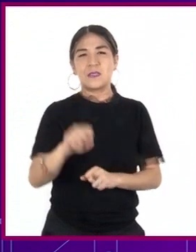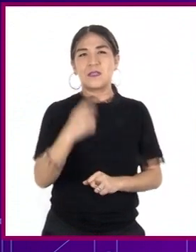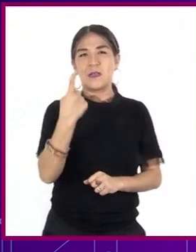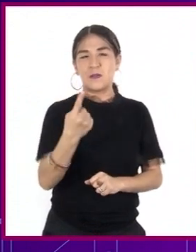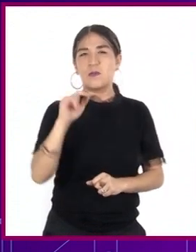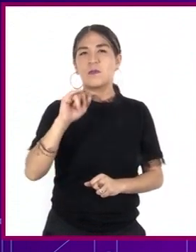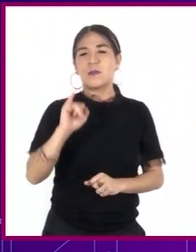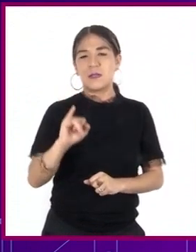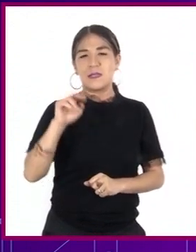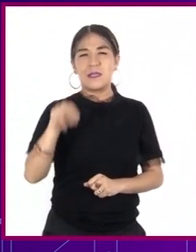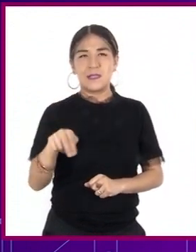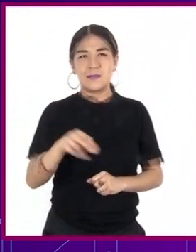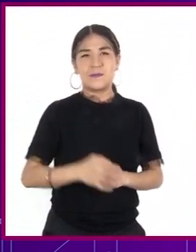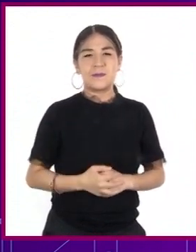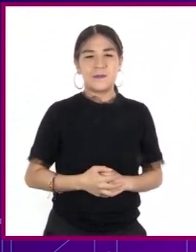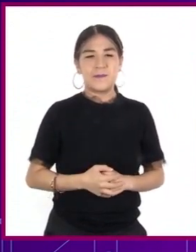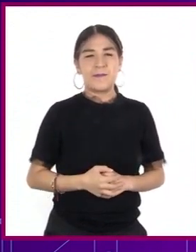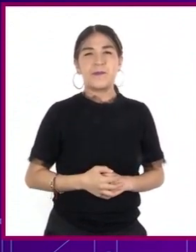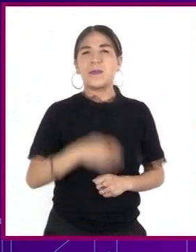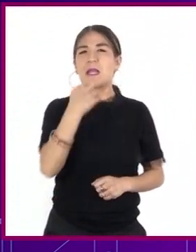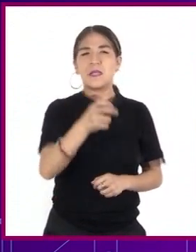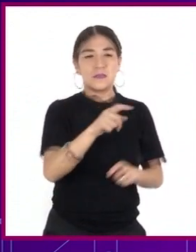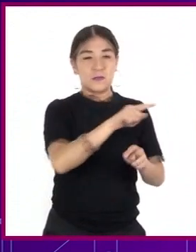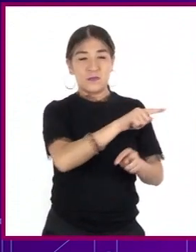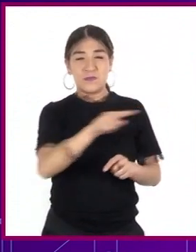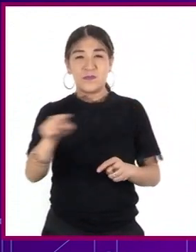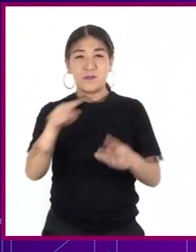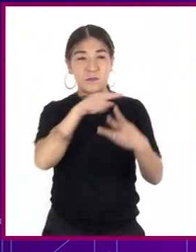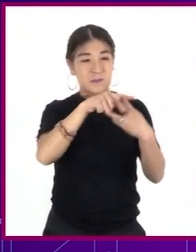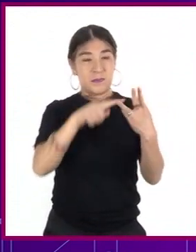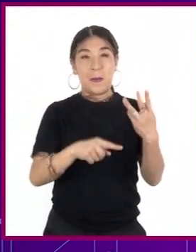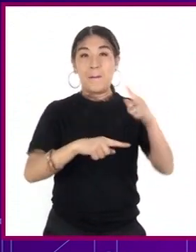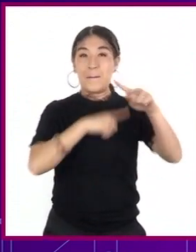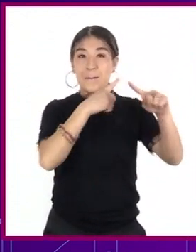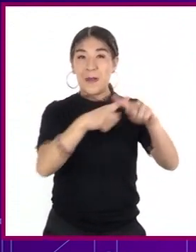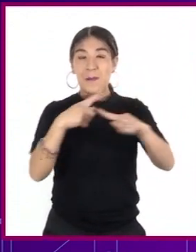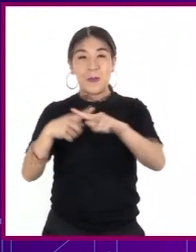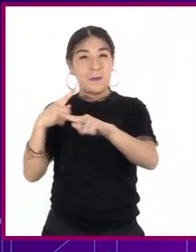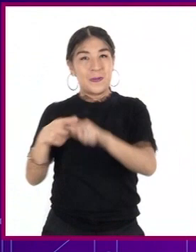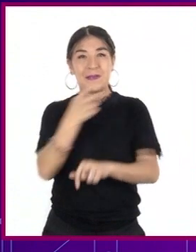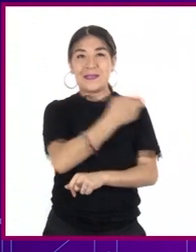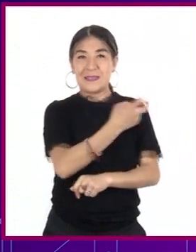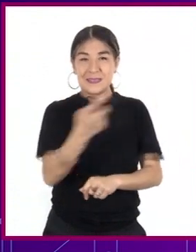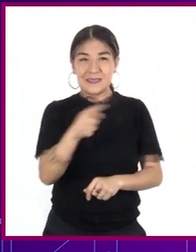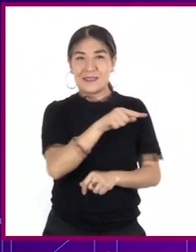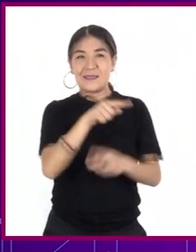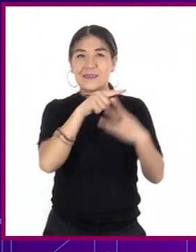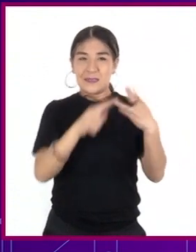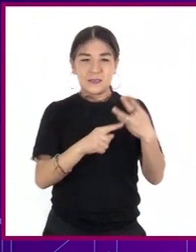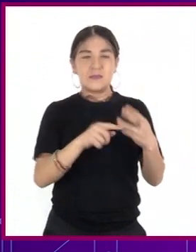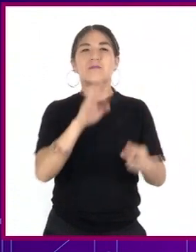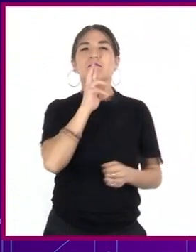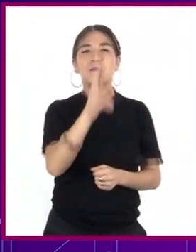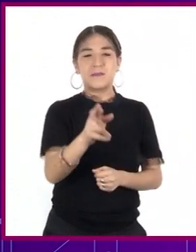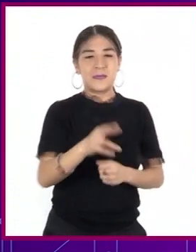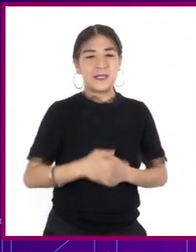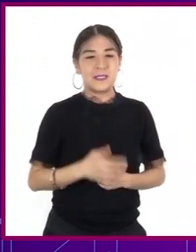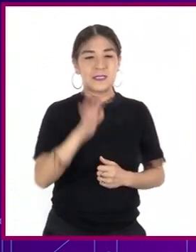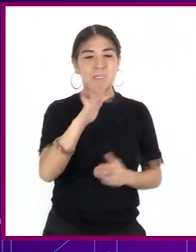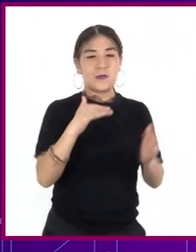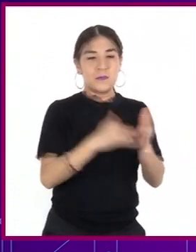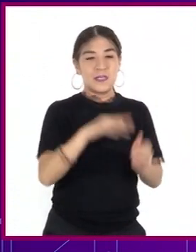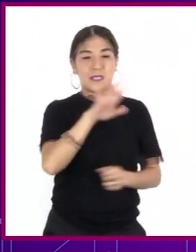8.661 pulgadas. Cuando se calcula el producto de esa multiplicación, se obtienen